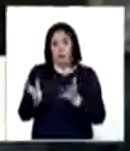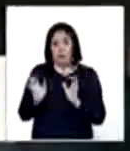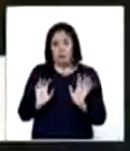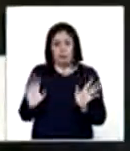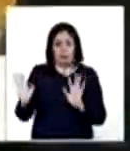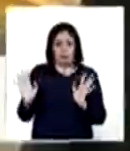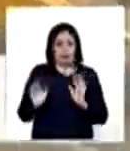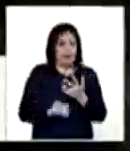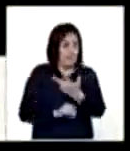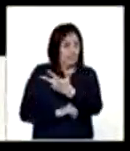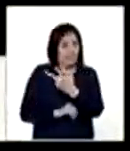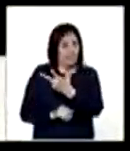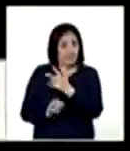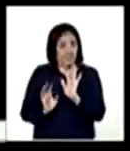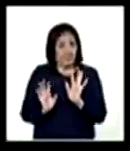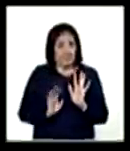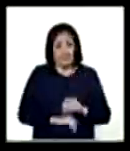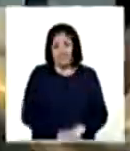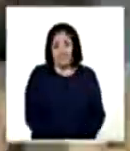Las tres chicas.